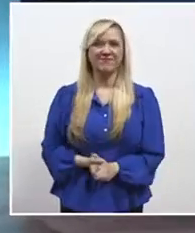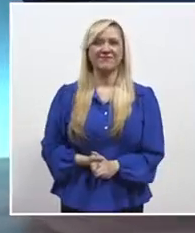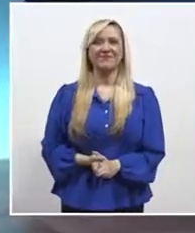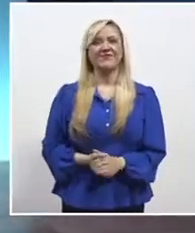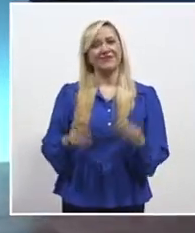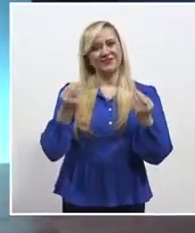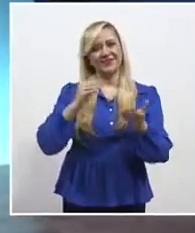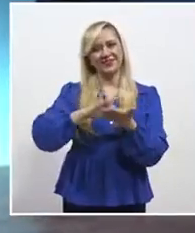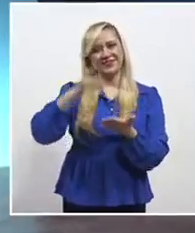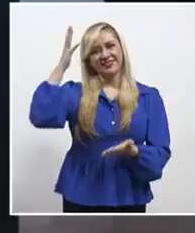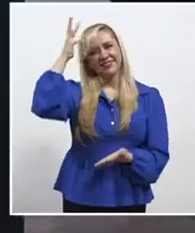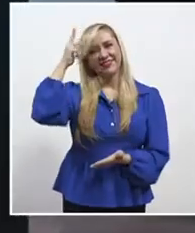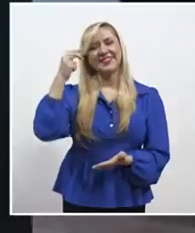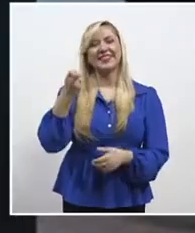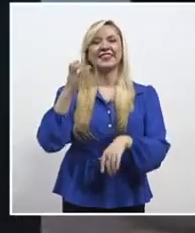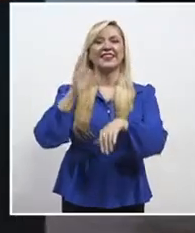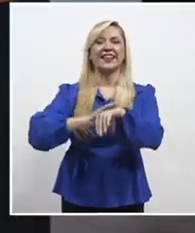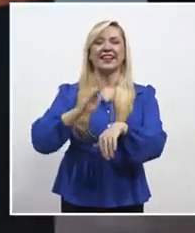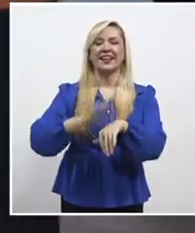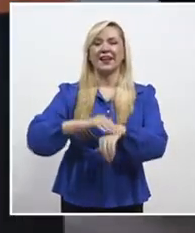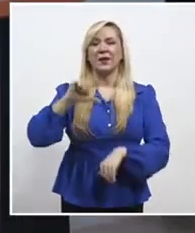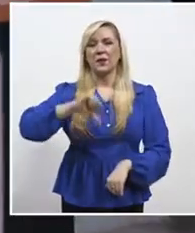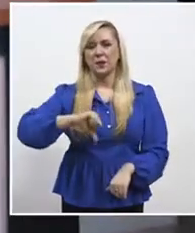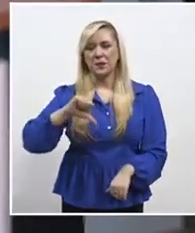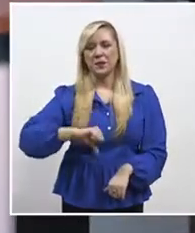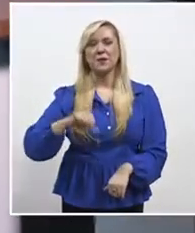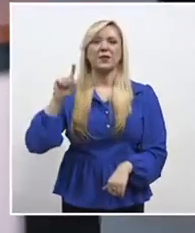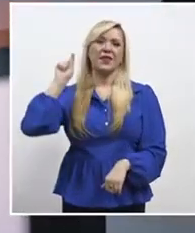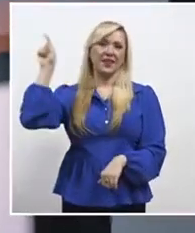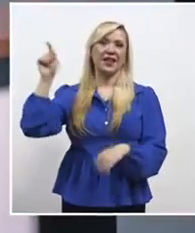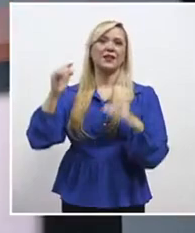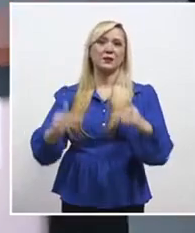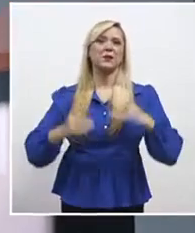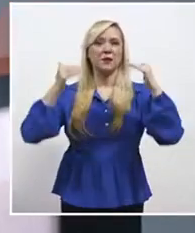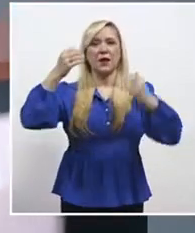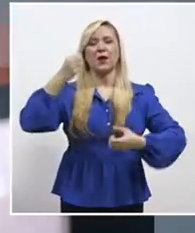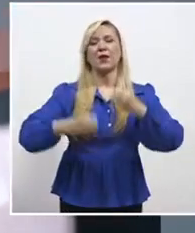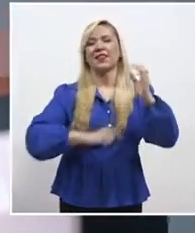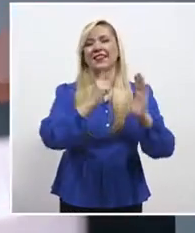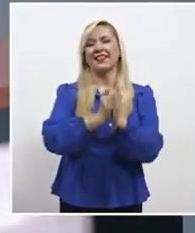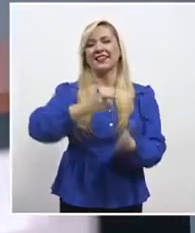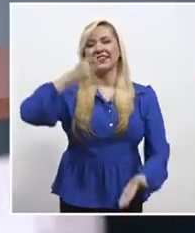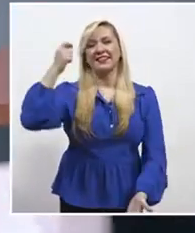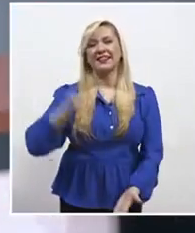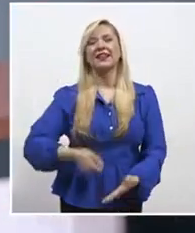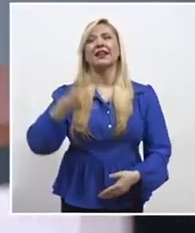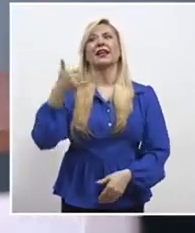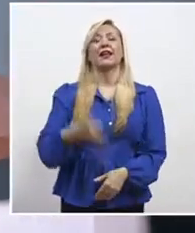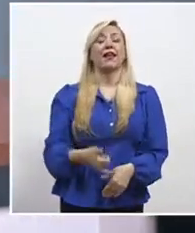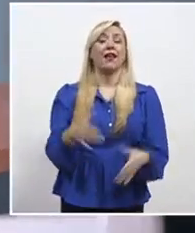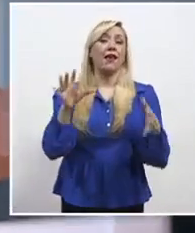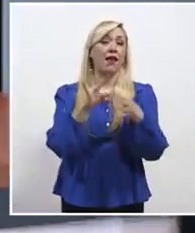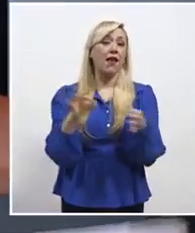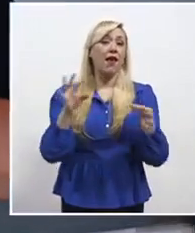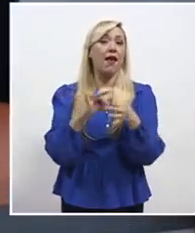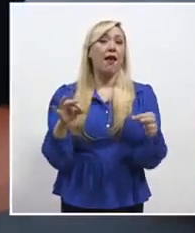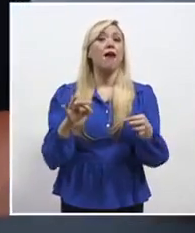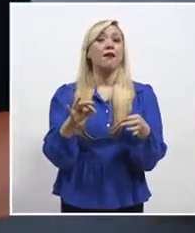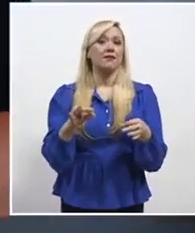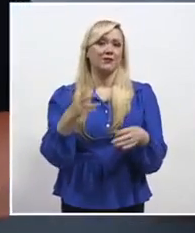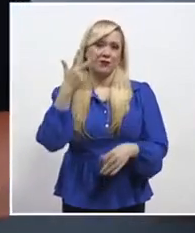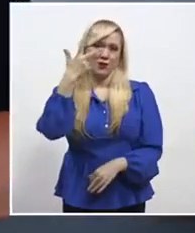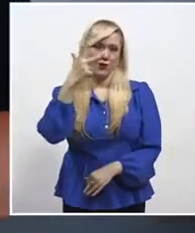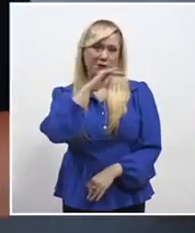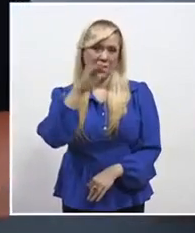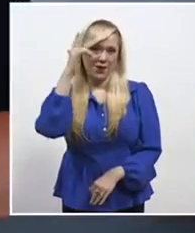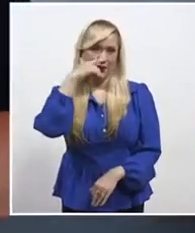Muchas gracias, Mario. Pues ahí el reporte de nuestro compañero desde la sede de la Suprema Corte de Justicia de la Nación y, por supuesto, los detalles en punto de las